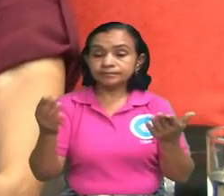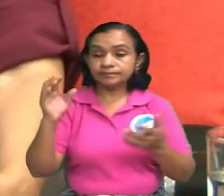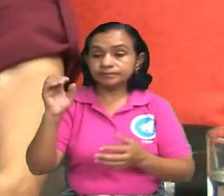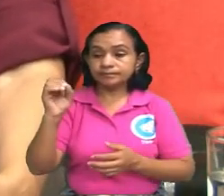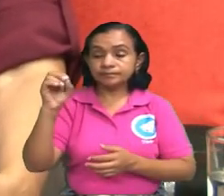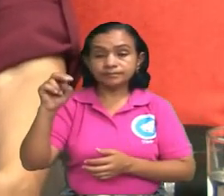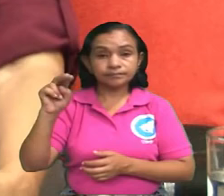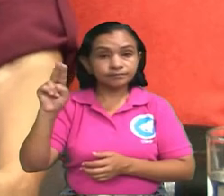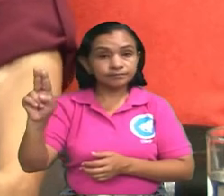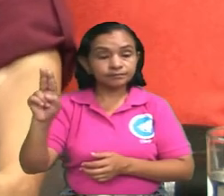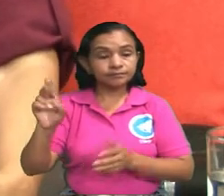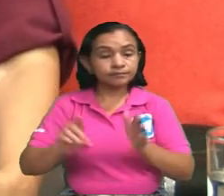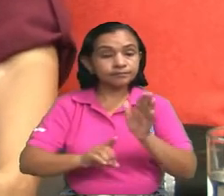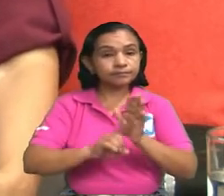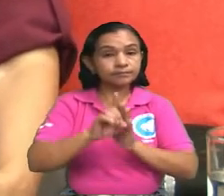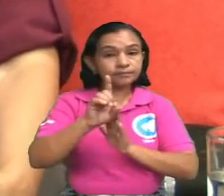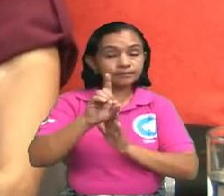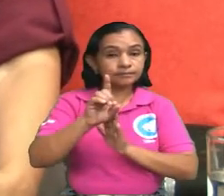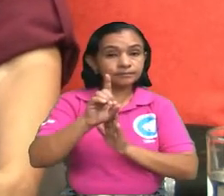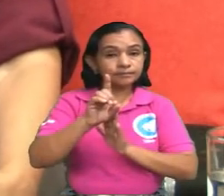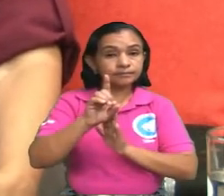naciones desarrolladas